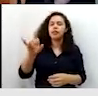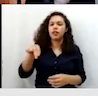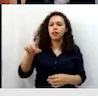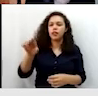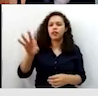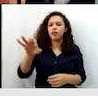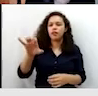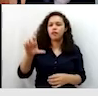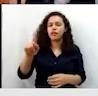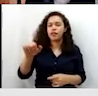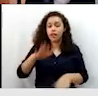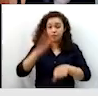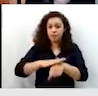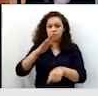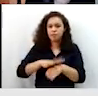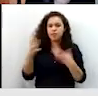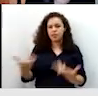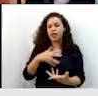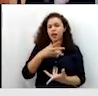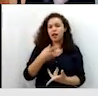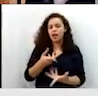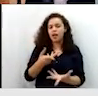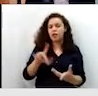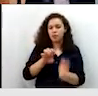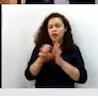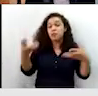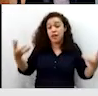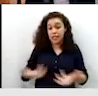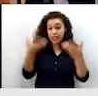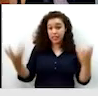consumiendo crudos. Un ejemplo claro serían las ensaladas.